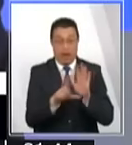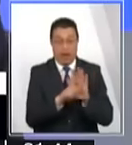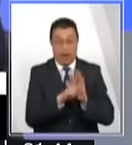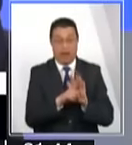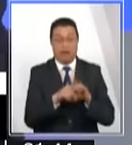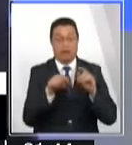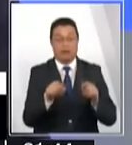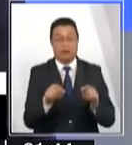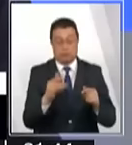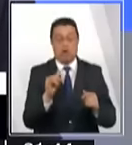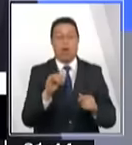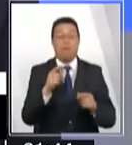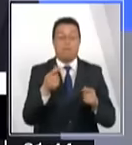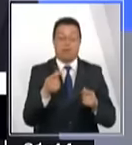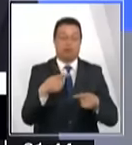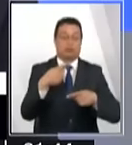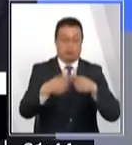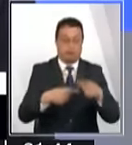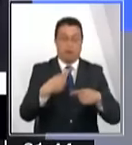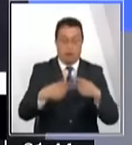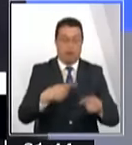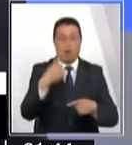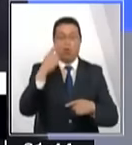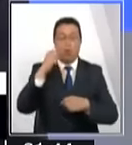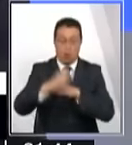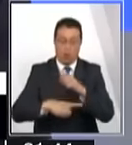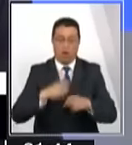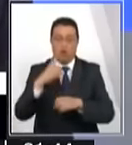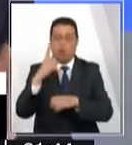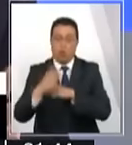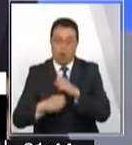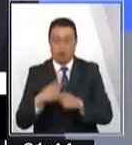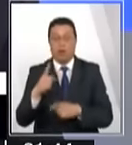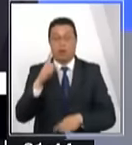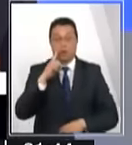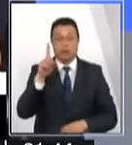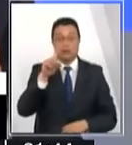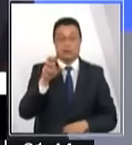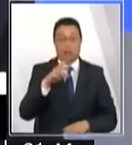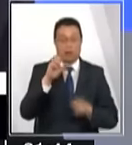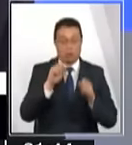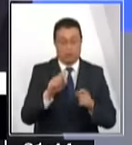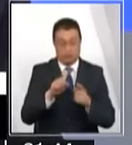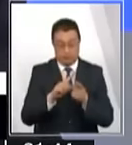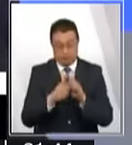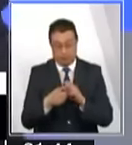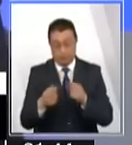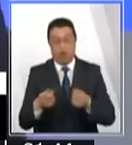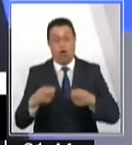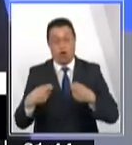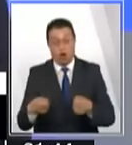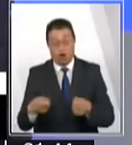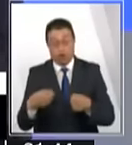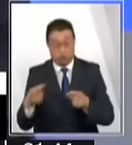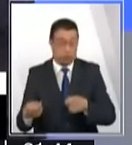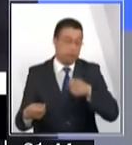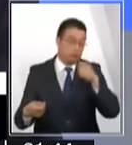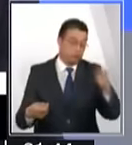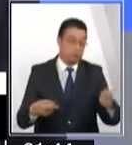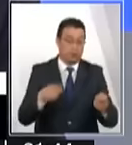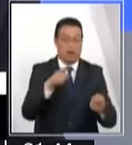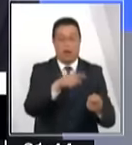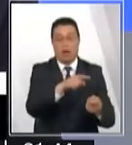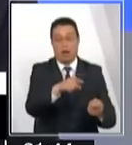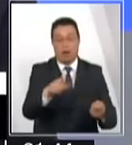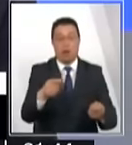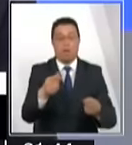ajustar los precios todos los años y lapr no hace más que trasladar el incremento de Los costos a a a